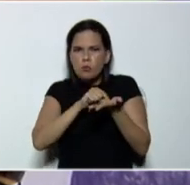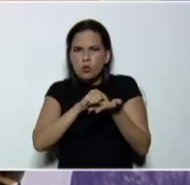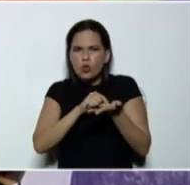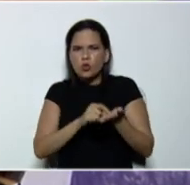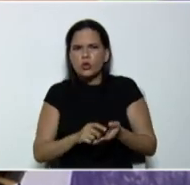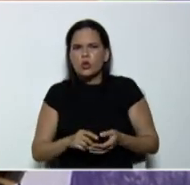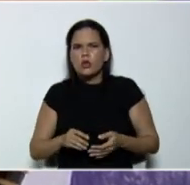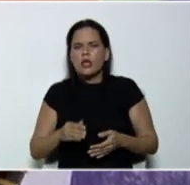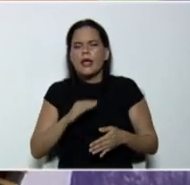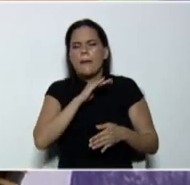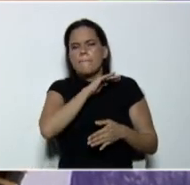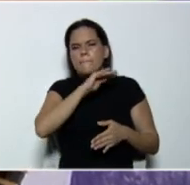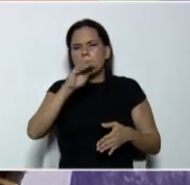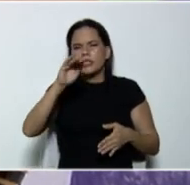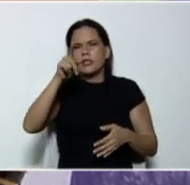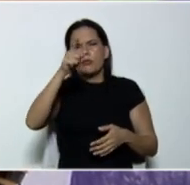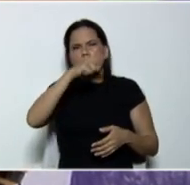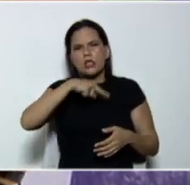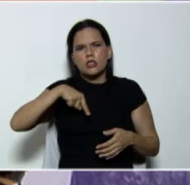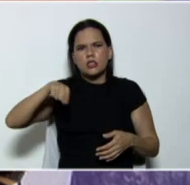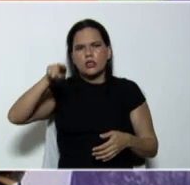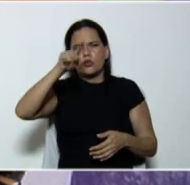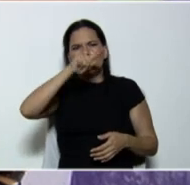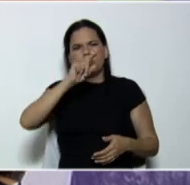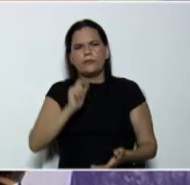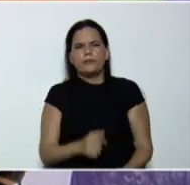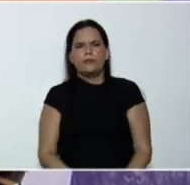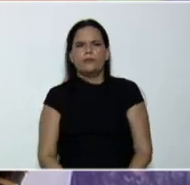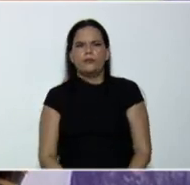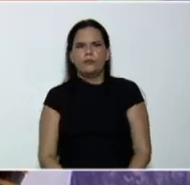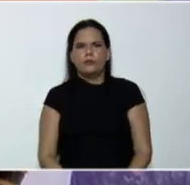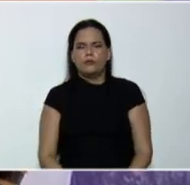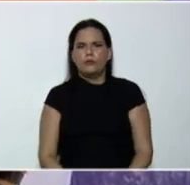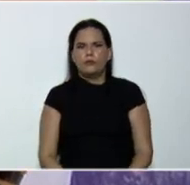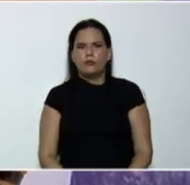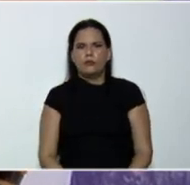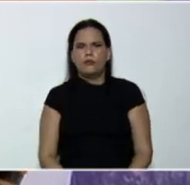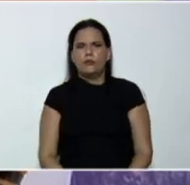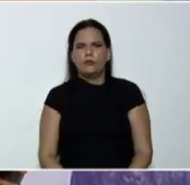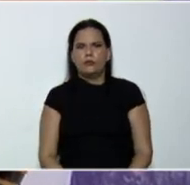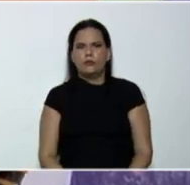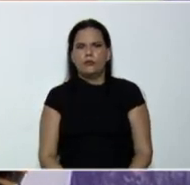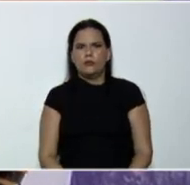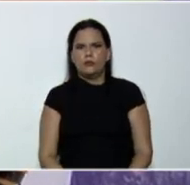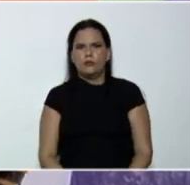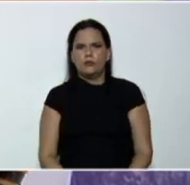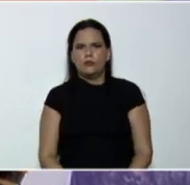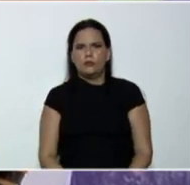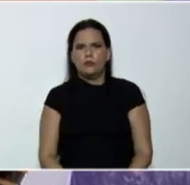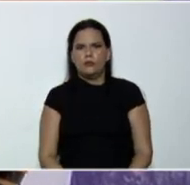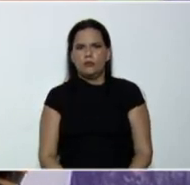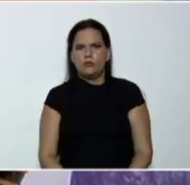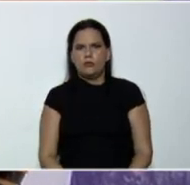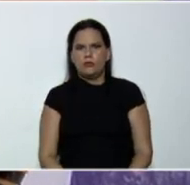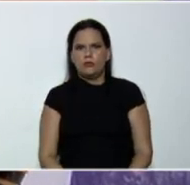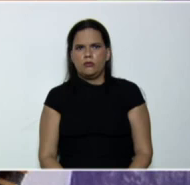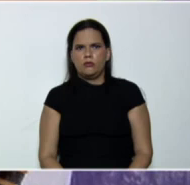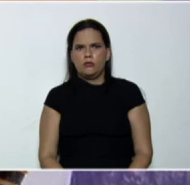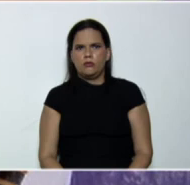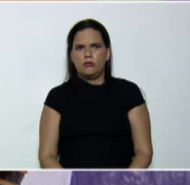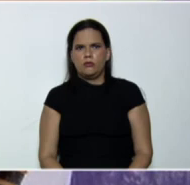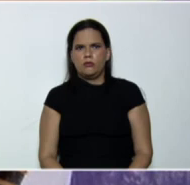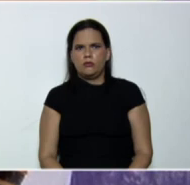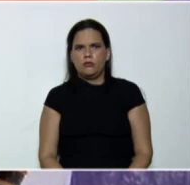la circunferencia con los marcados de los grados que tenía o que hice. Entonces, de aquí a acá trazo una